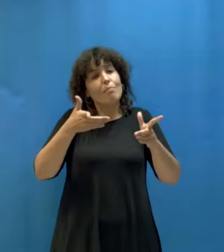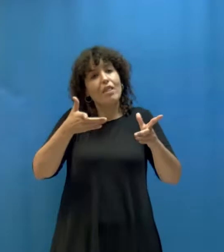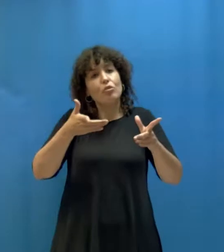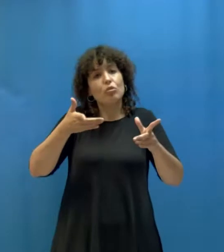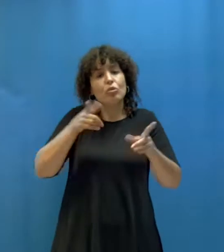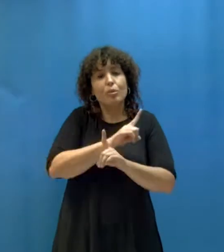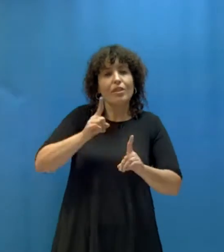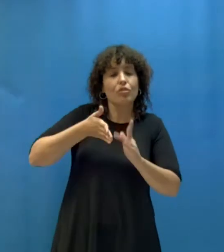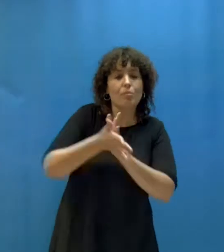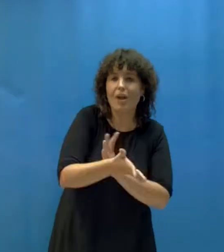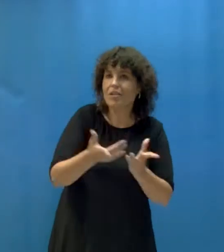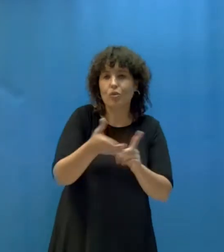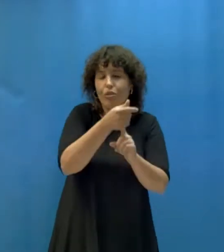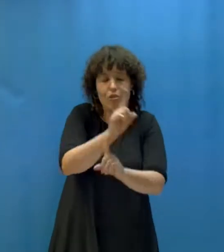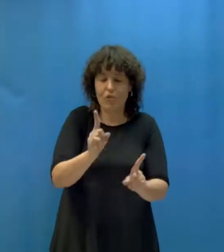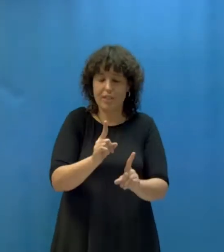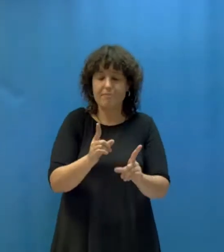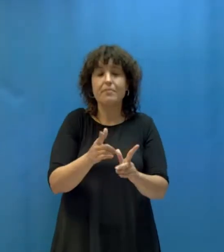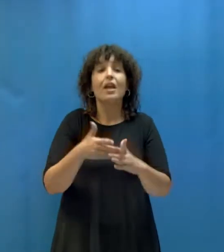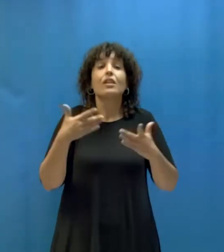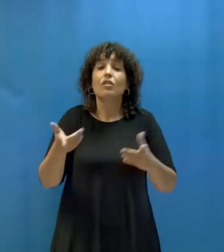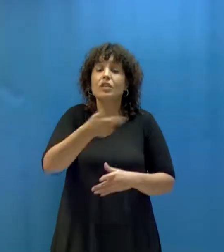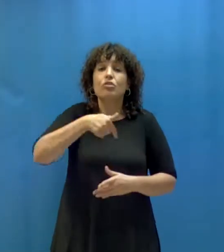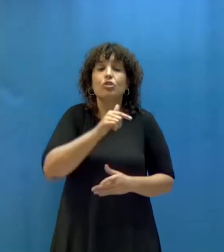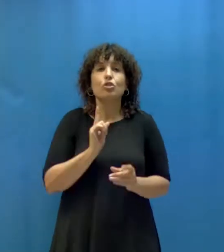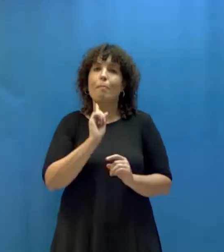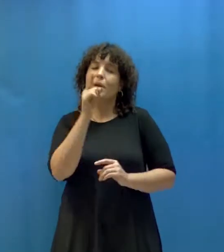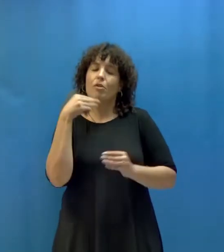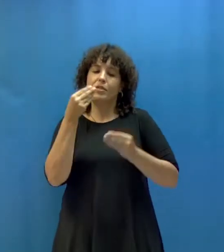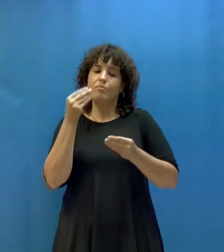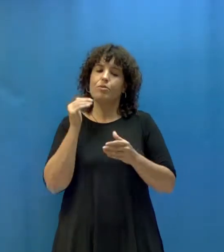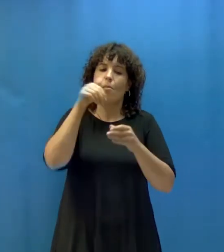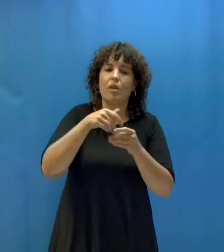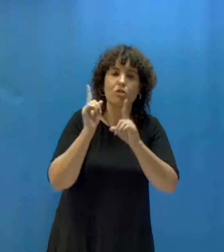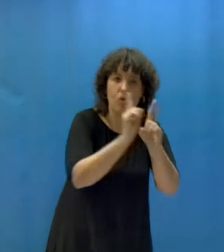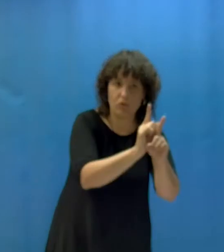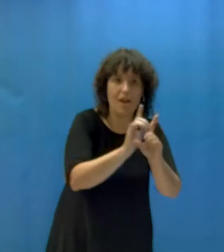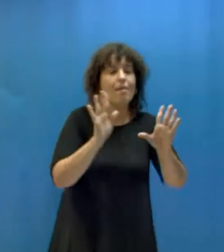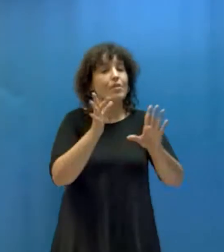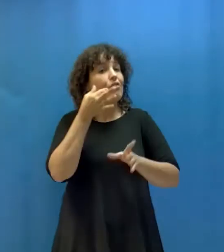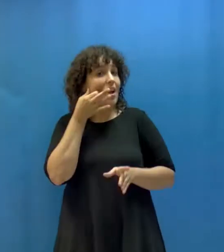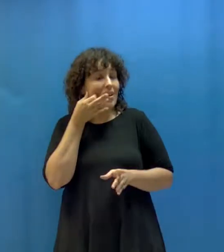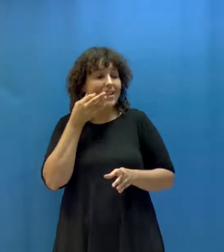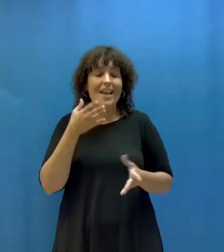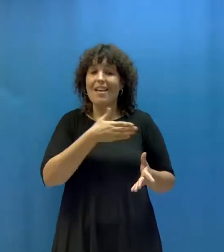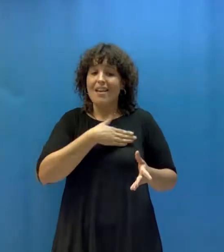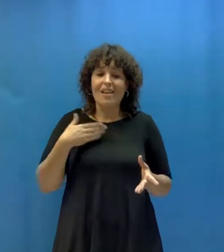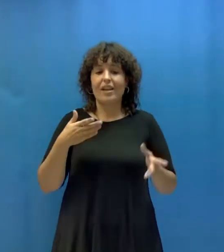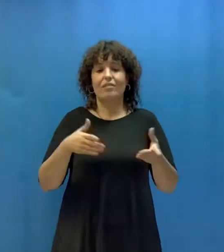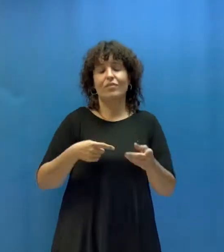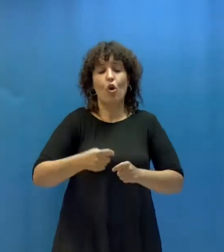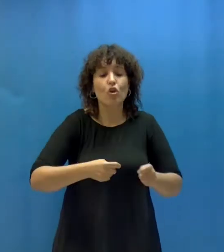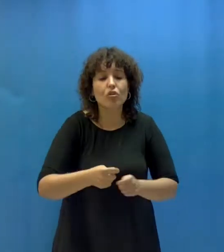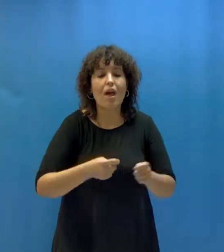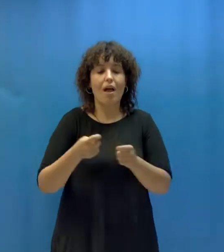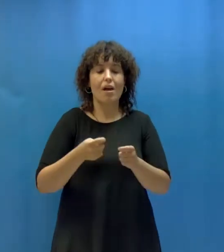solución. Por todo ello, en un principio optamos por votar en contra de la ordenanza, pero es cierto que se busca realizar una labor de control y de supervisión de los vados